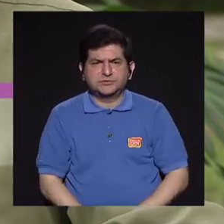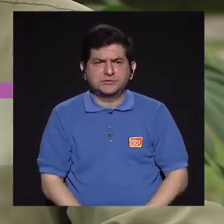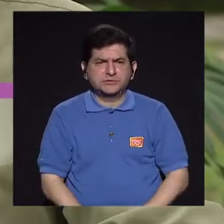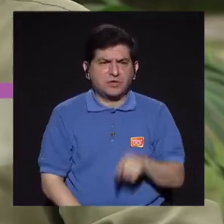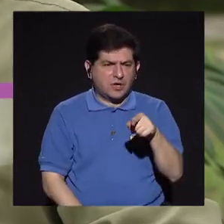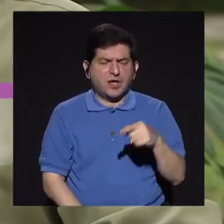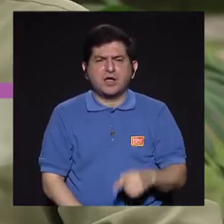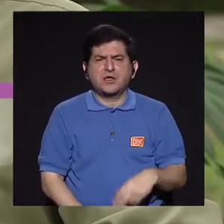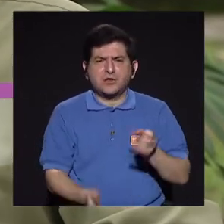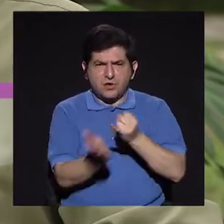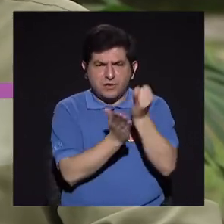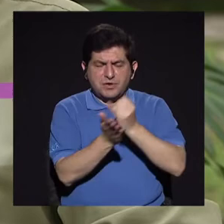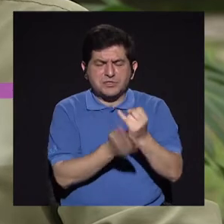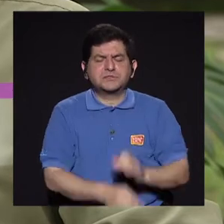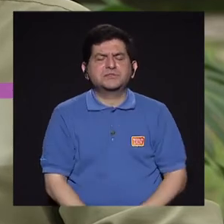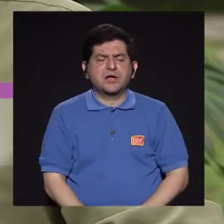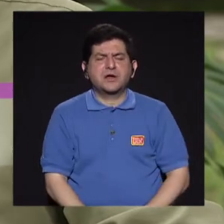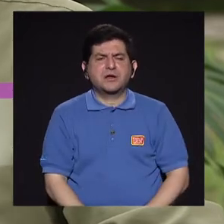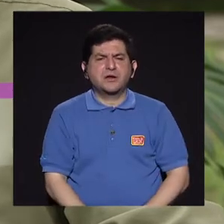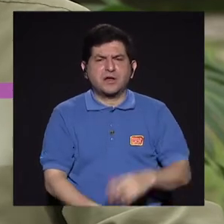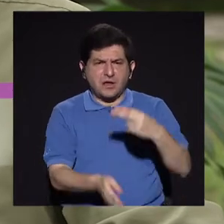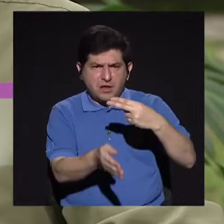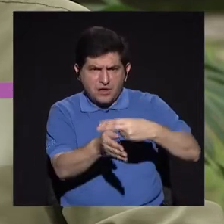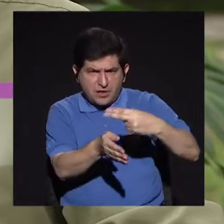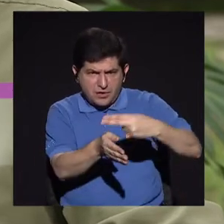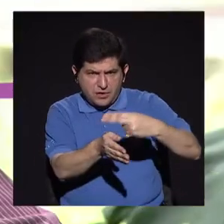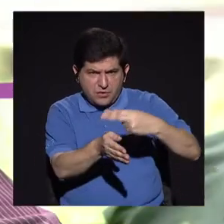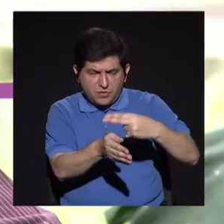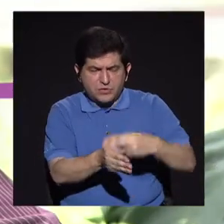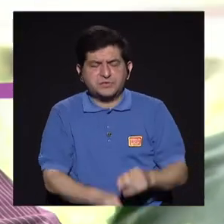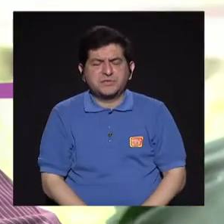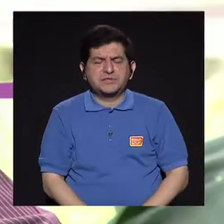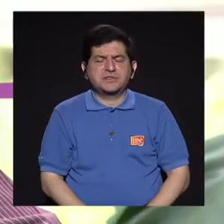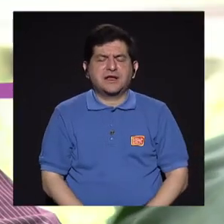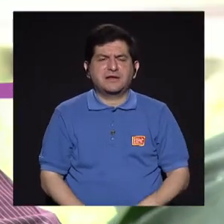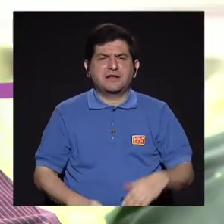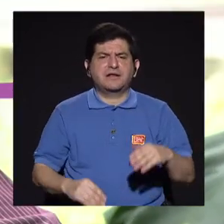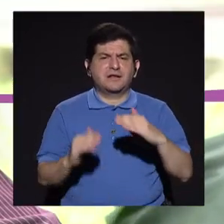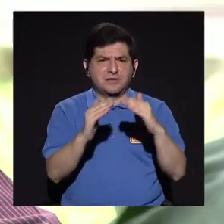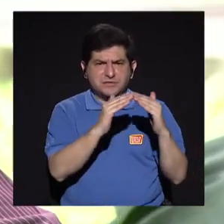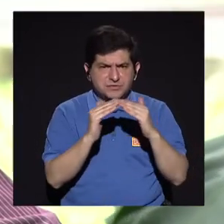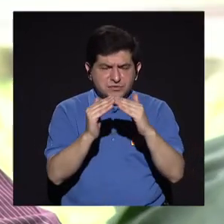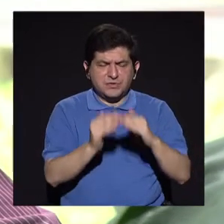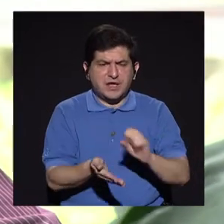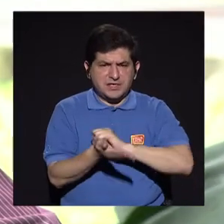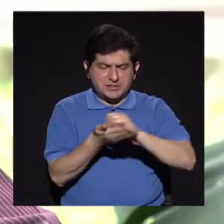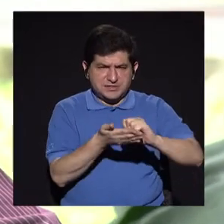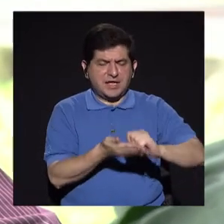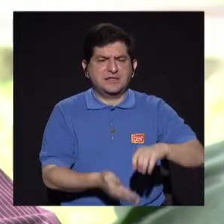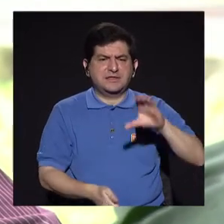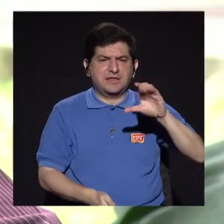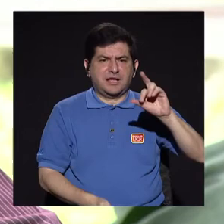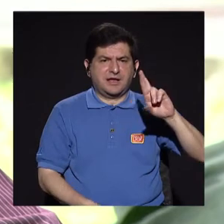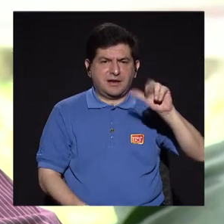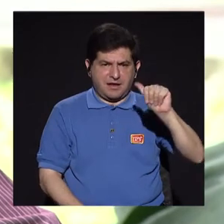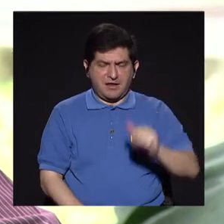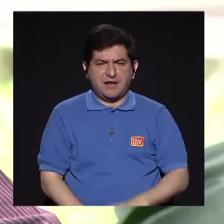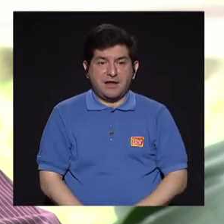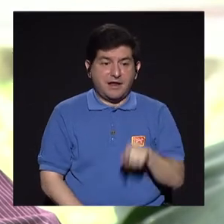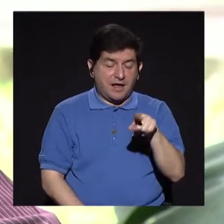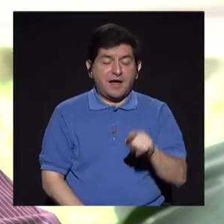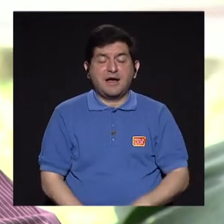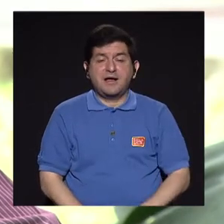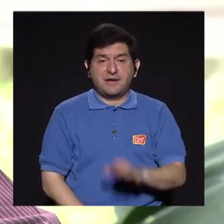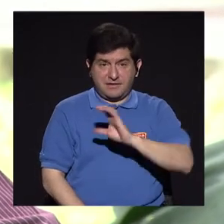en el Hospital Universitario Hernando Millán Castro de la ciudad de Santa Clara, donde se hizo un estudio contra placebo del efecto de los remedios florales